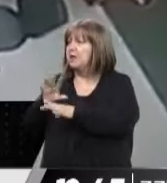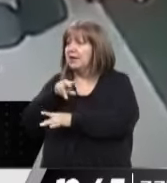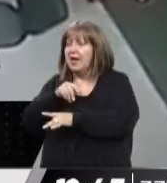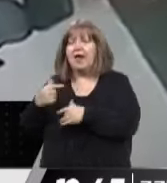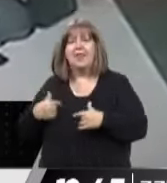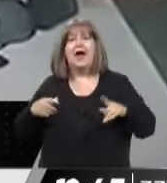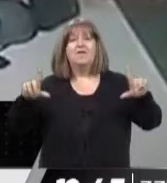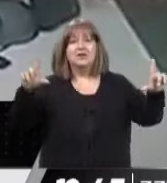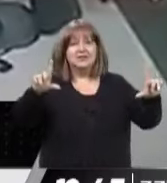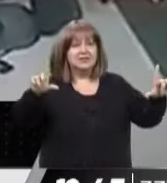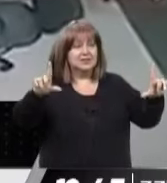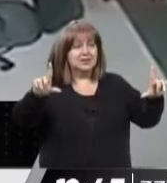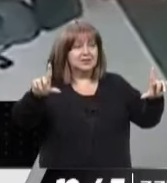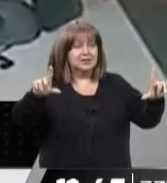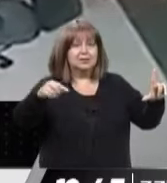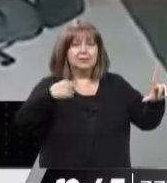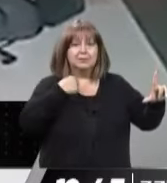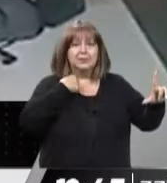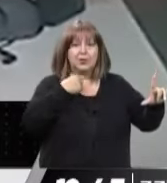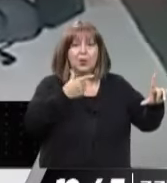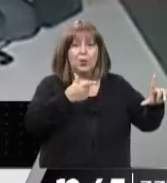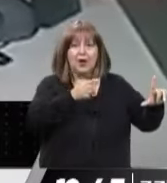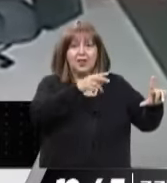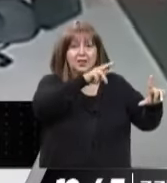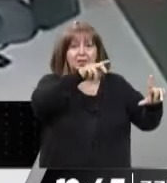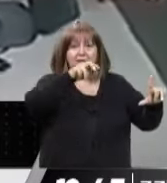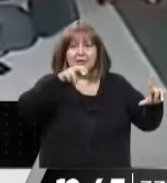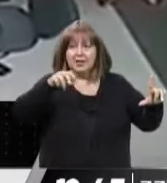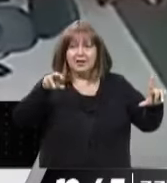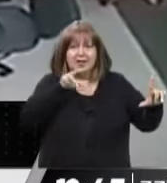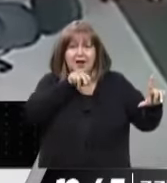el Pinocchietto. En el Pinocchietto, exactamente. Muy conocido y respetado. Sí, por eso. No creo que se preste para esto.